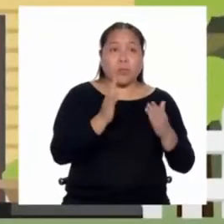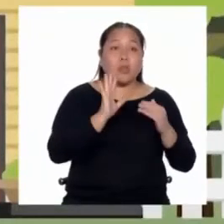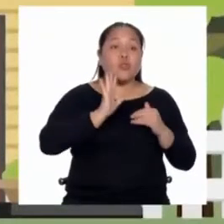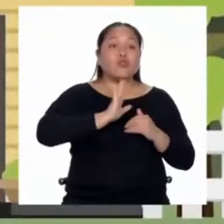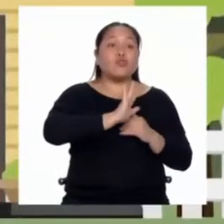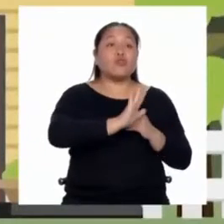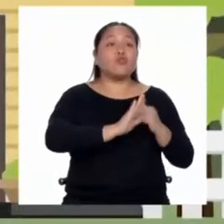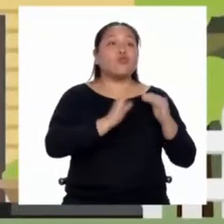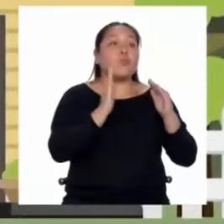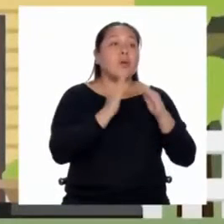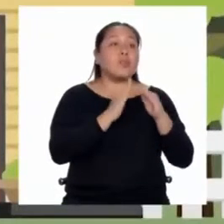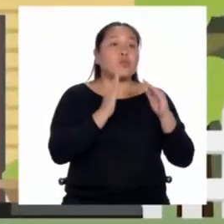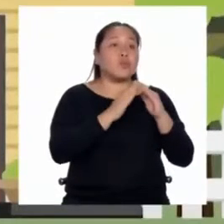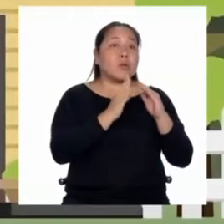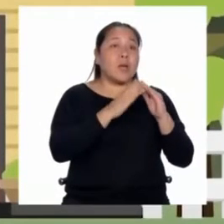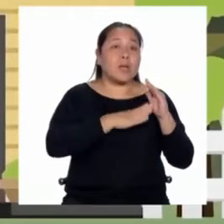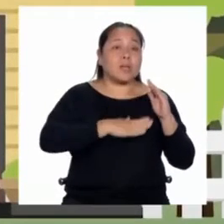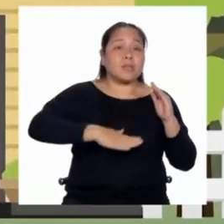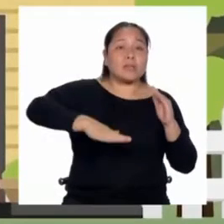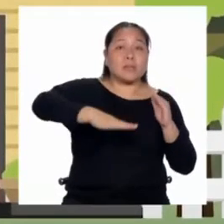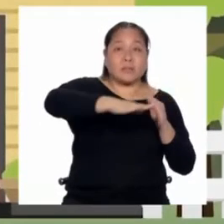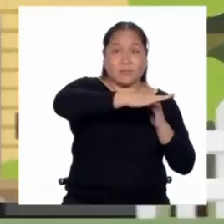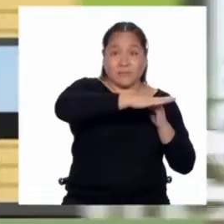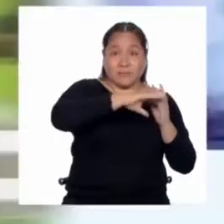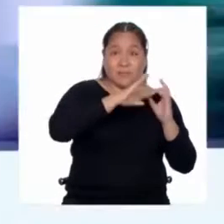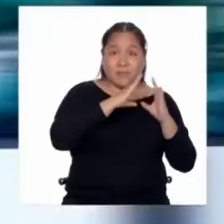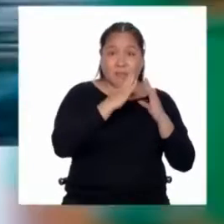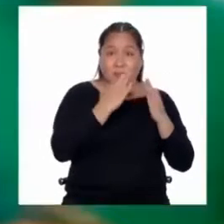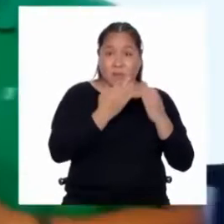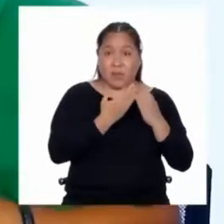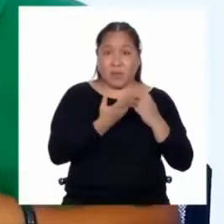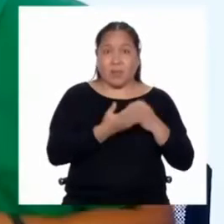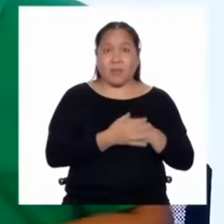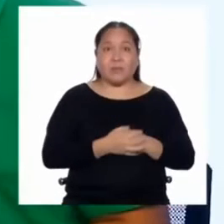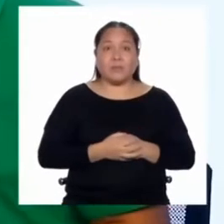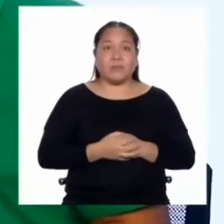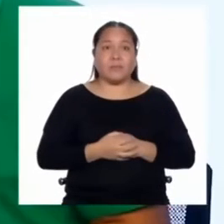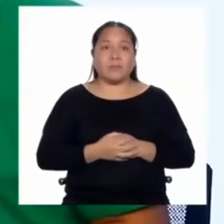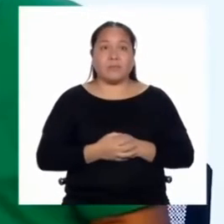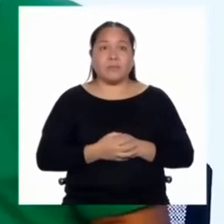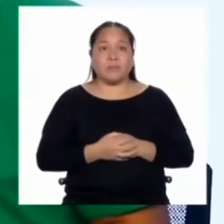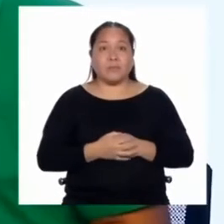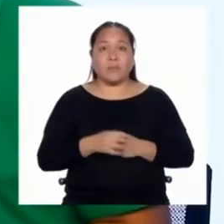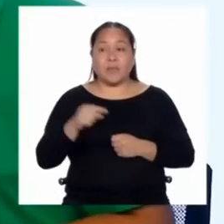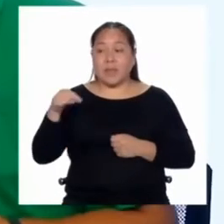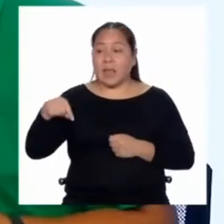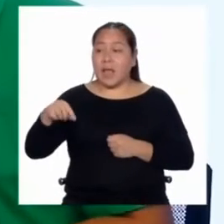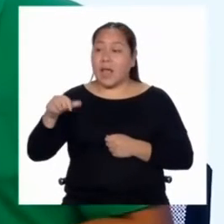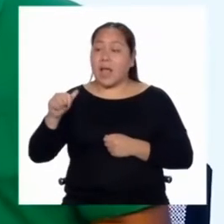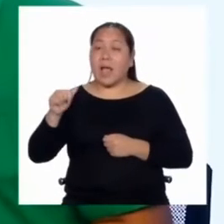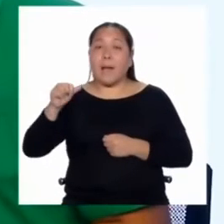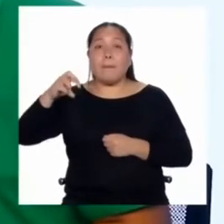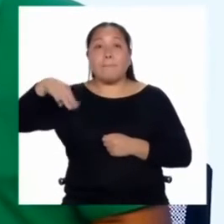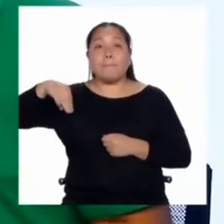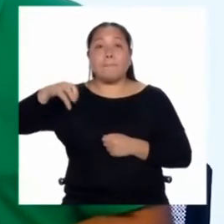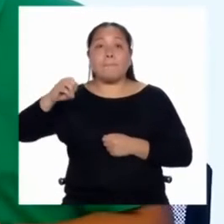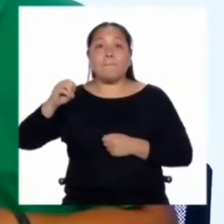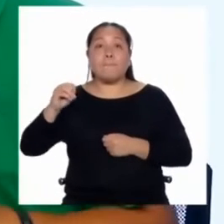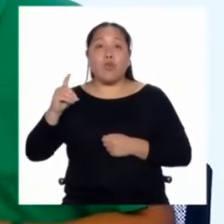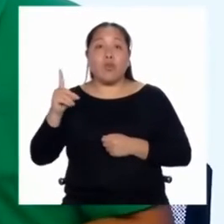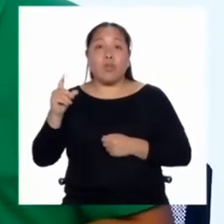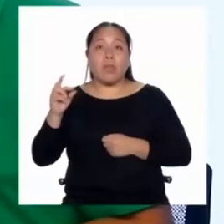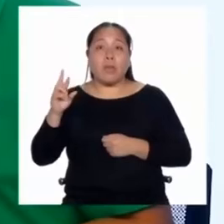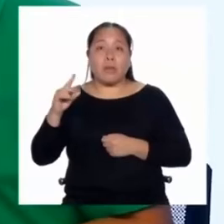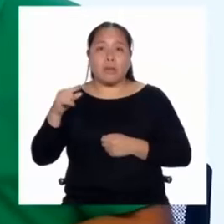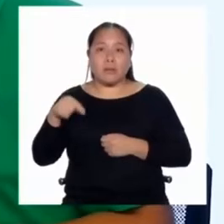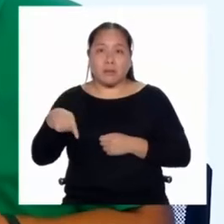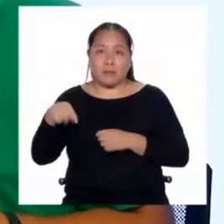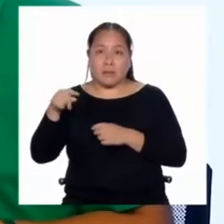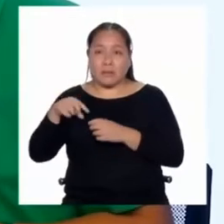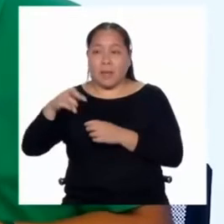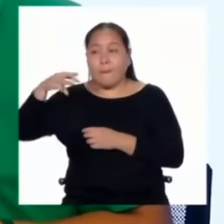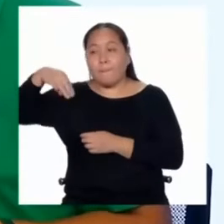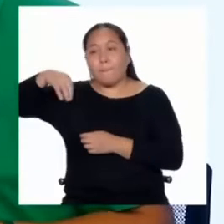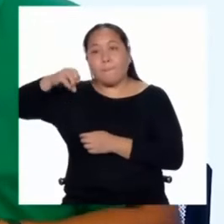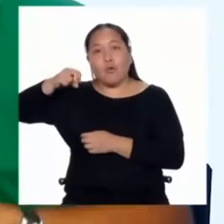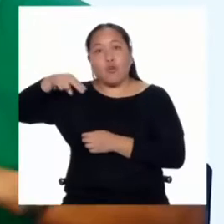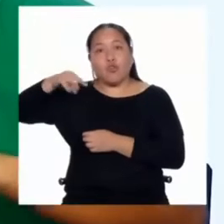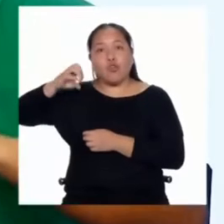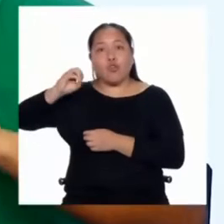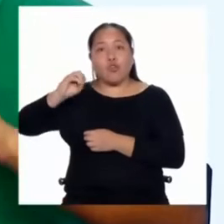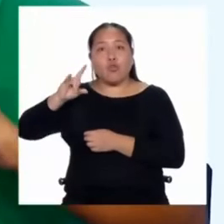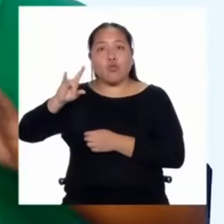solo y únicamente para ella y su familia. La agricultura moderna está dedicada al monocultivo, es